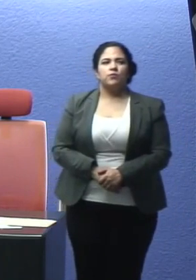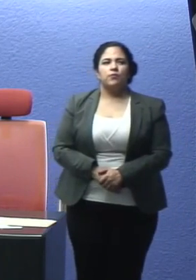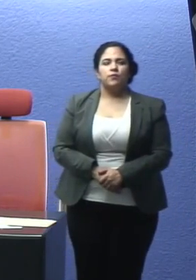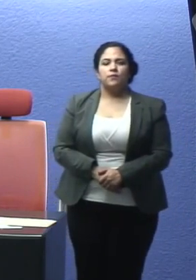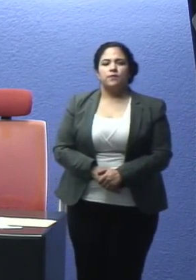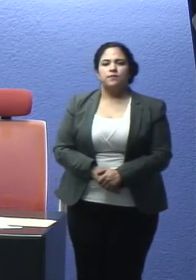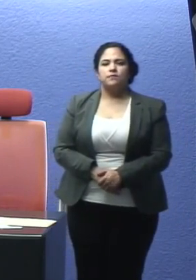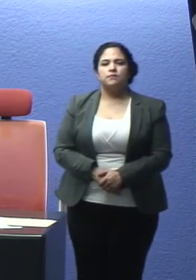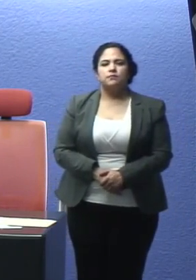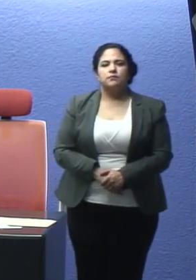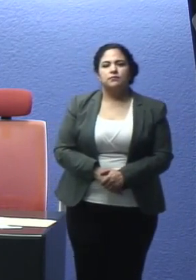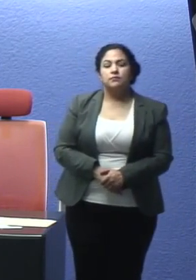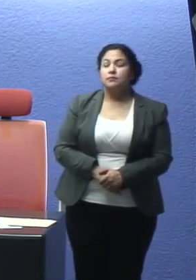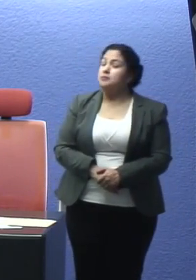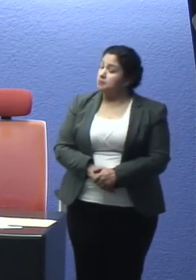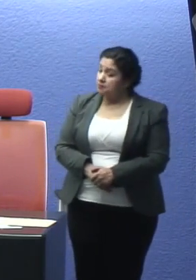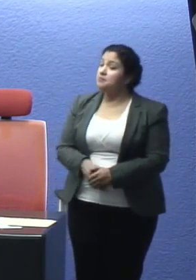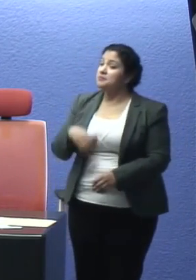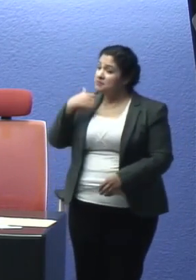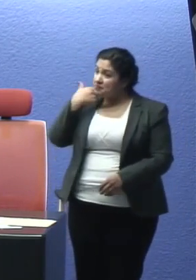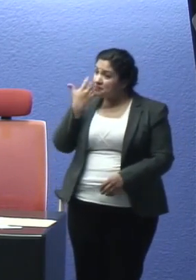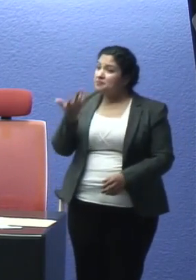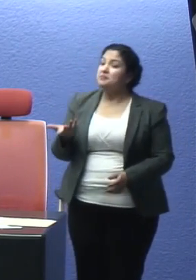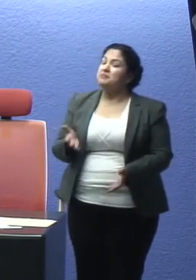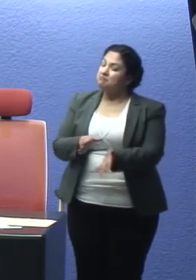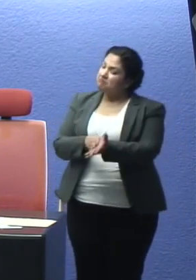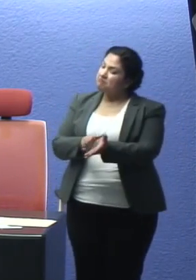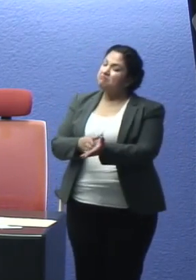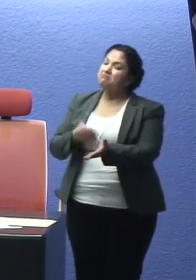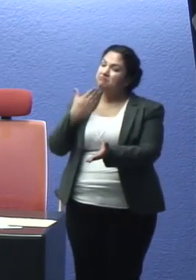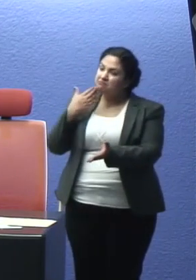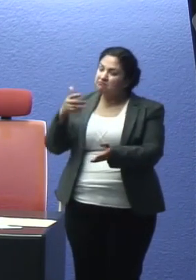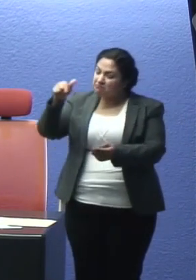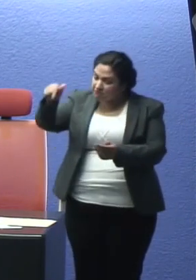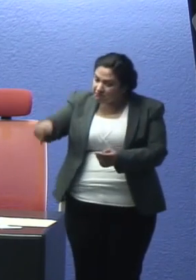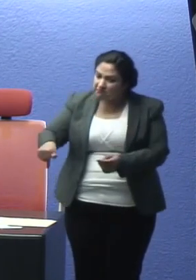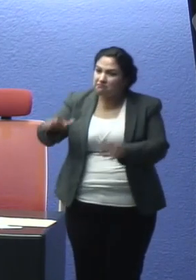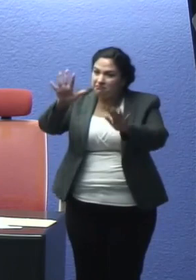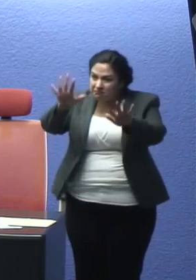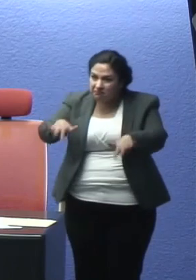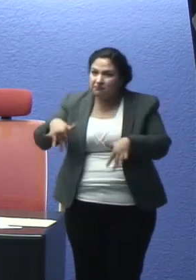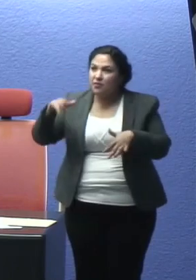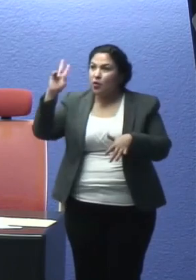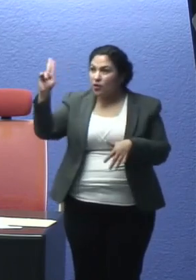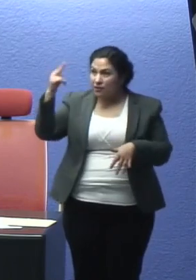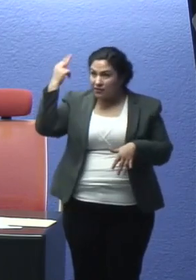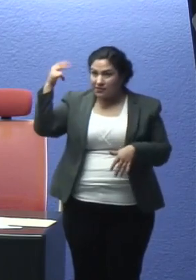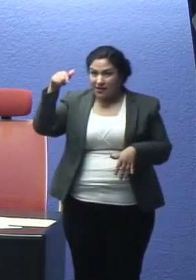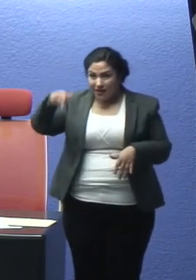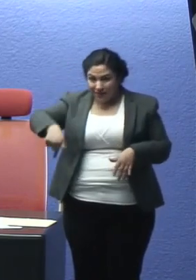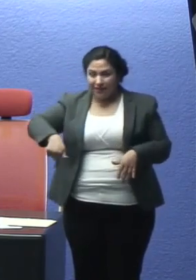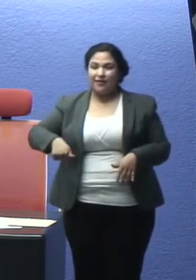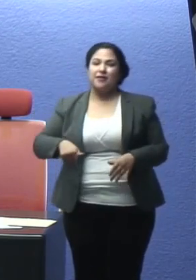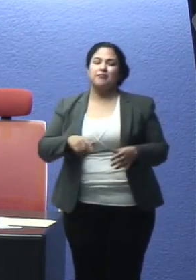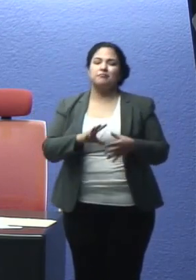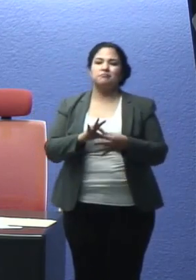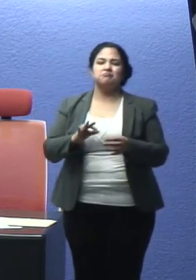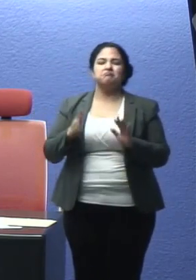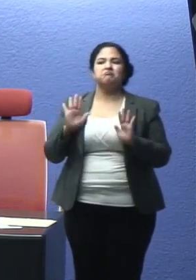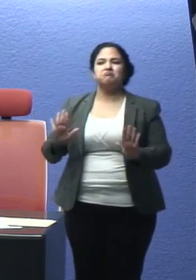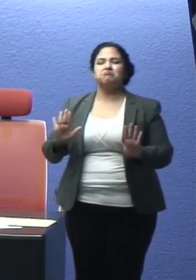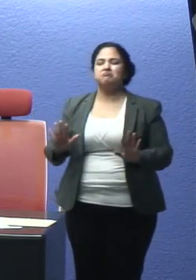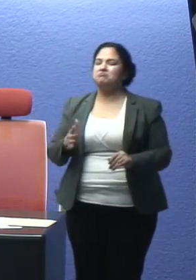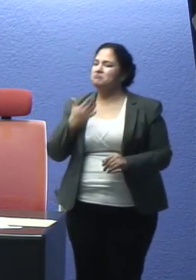reconocimiento y una felicitación porque se celebren estos eventos dentro de nuestra universidad y